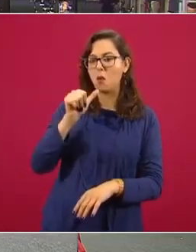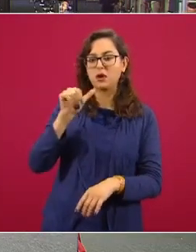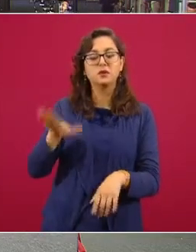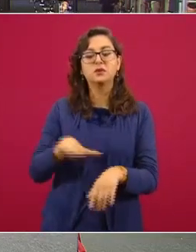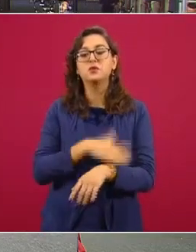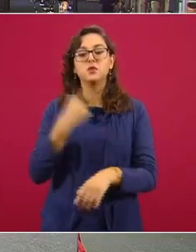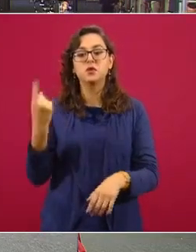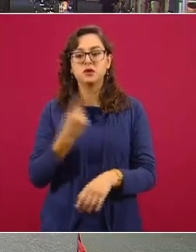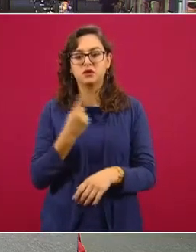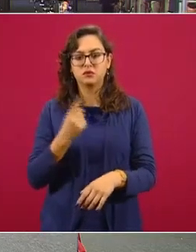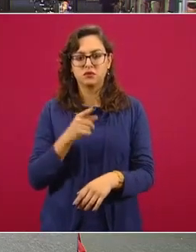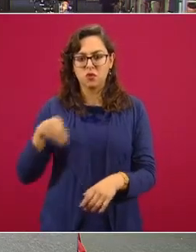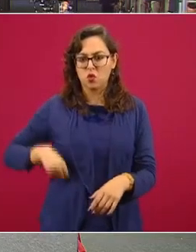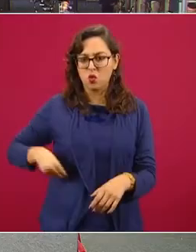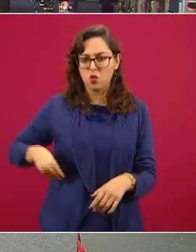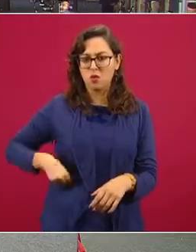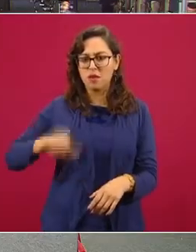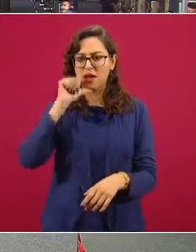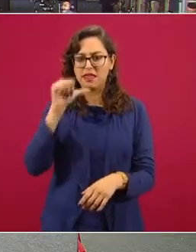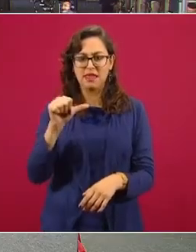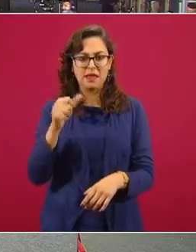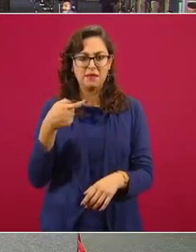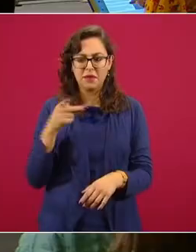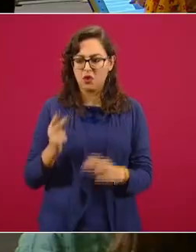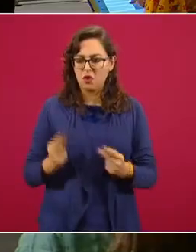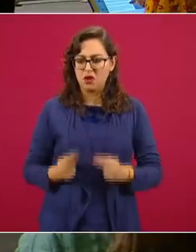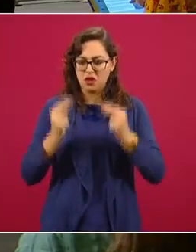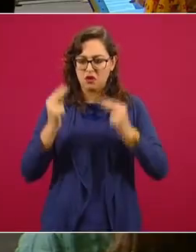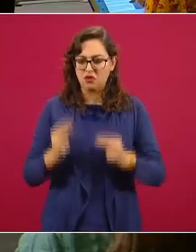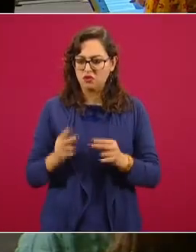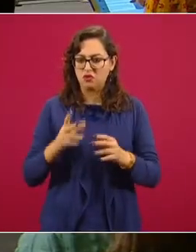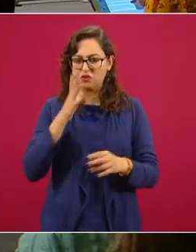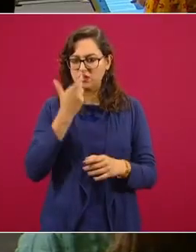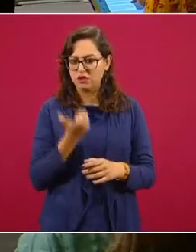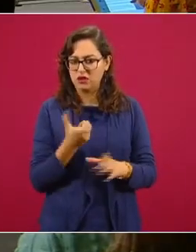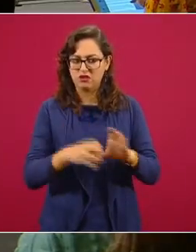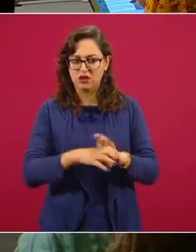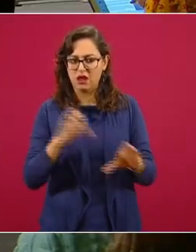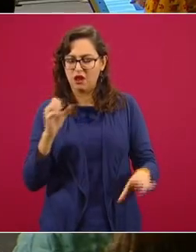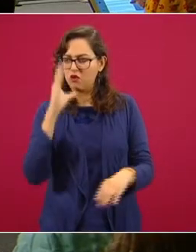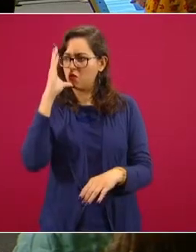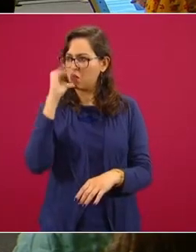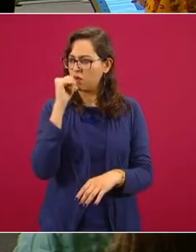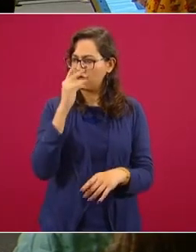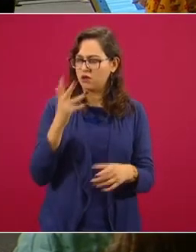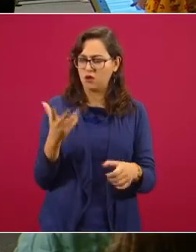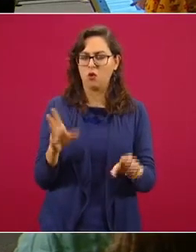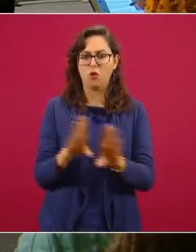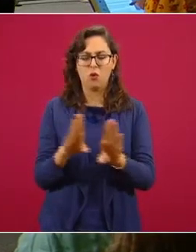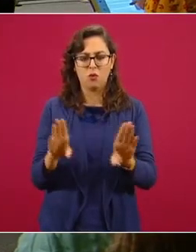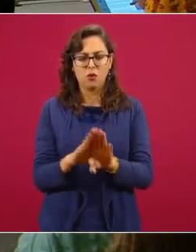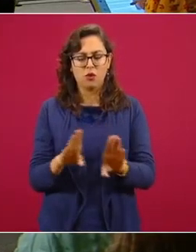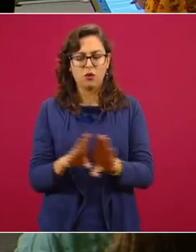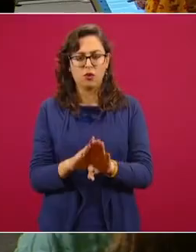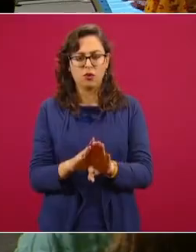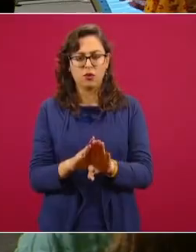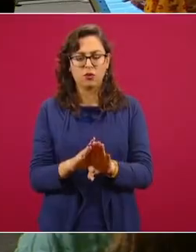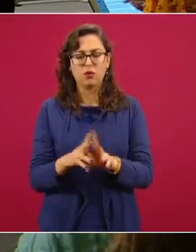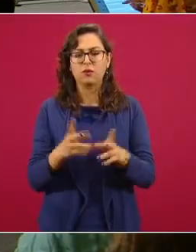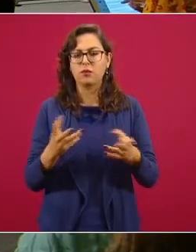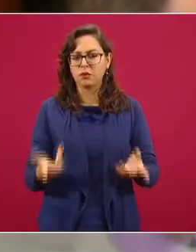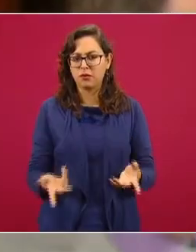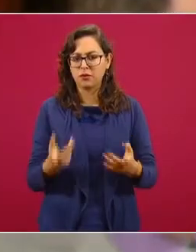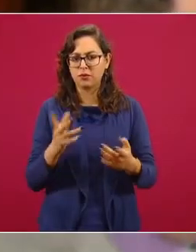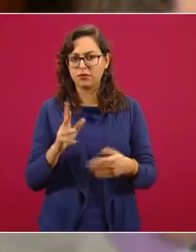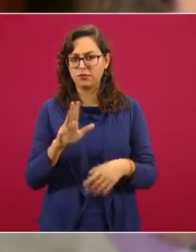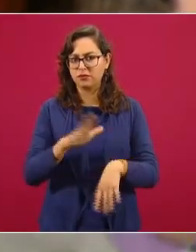les paralizan el negocio. La pregunta concreta es uno, ¿cuál es la política de apoyo a